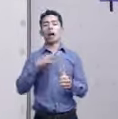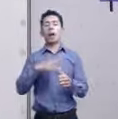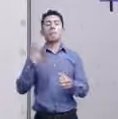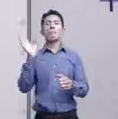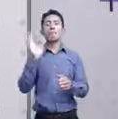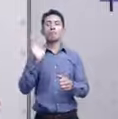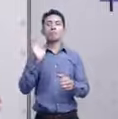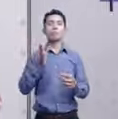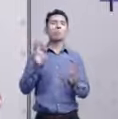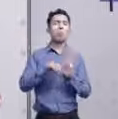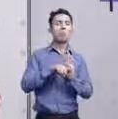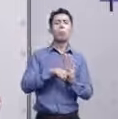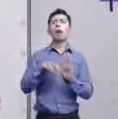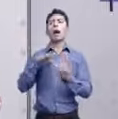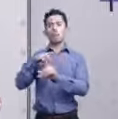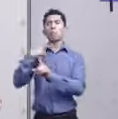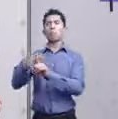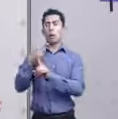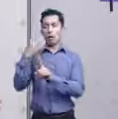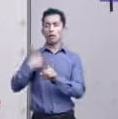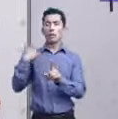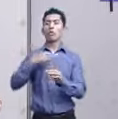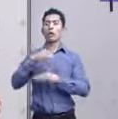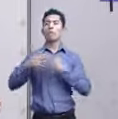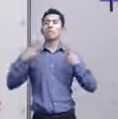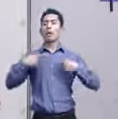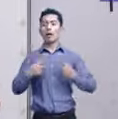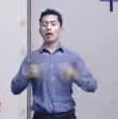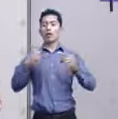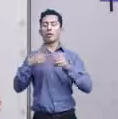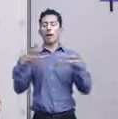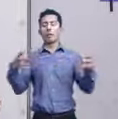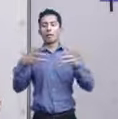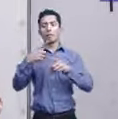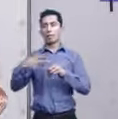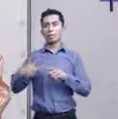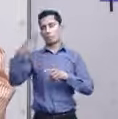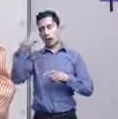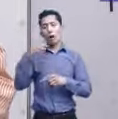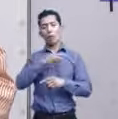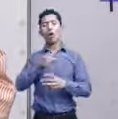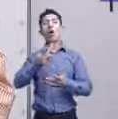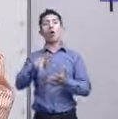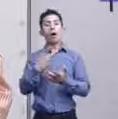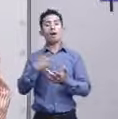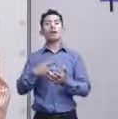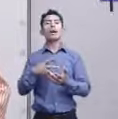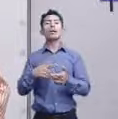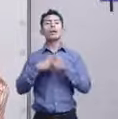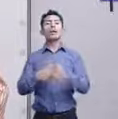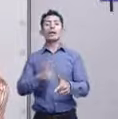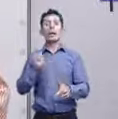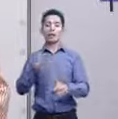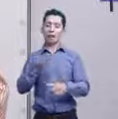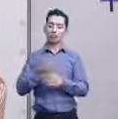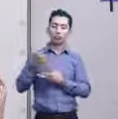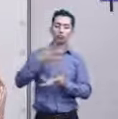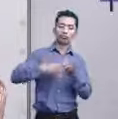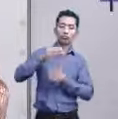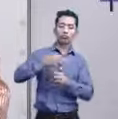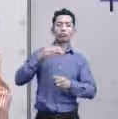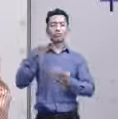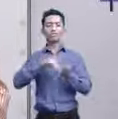una oportunidad. Y una oportunidad que nos dio a todos los pequeños empresarios para poder reafirmar y más que reafirmar, invertir y buscar